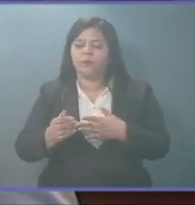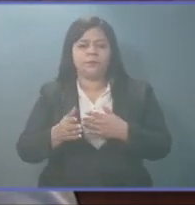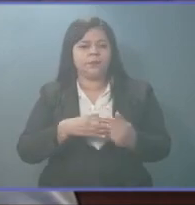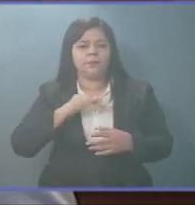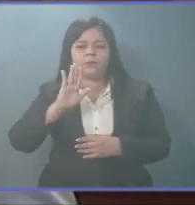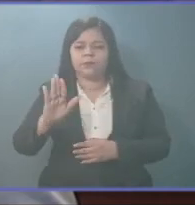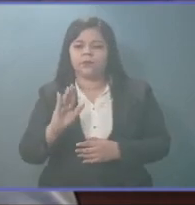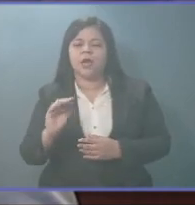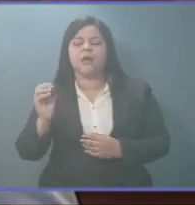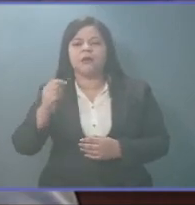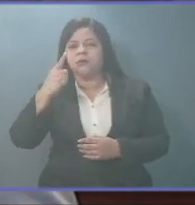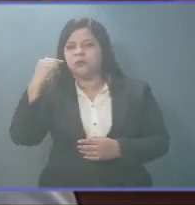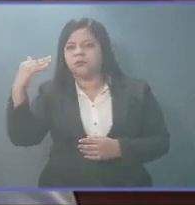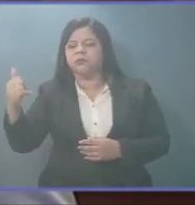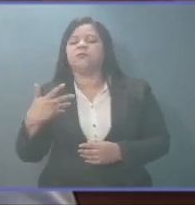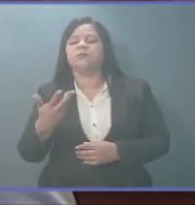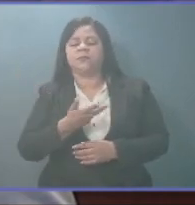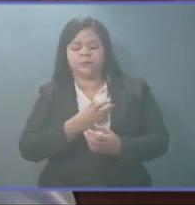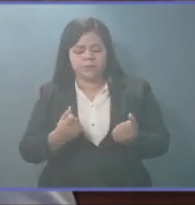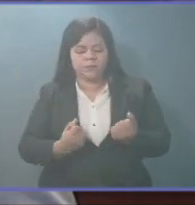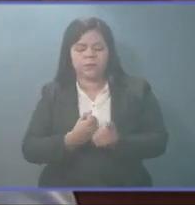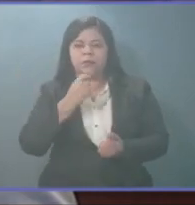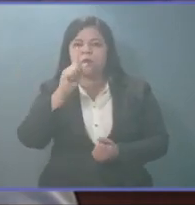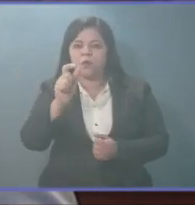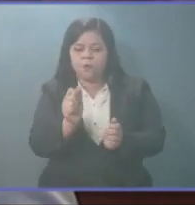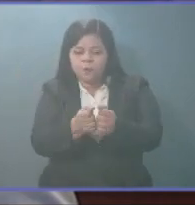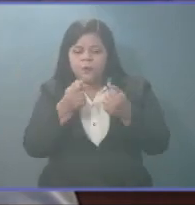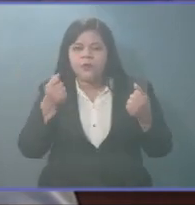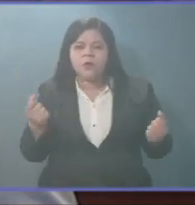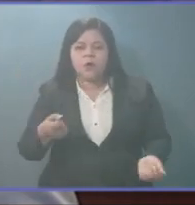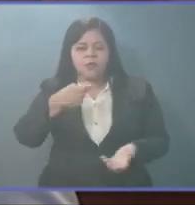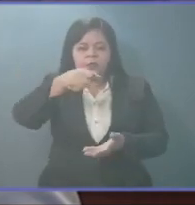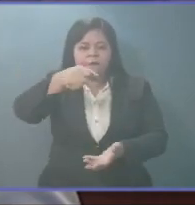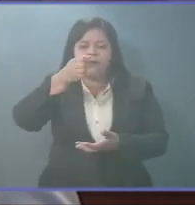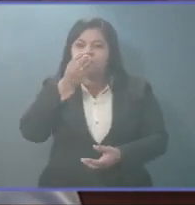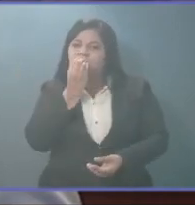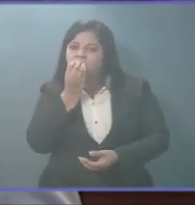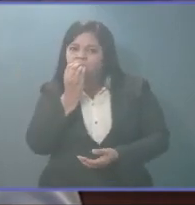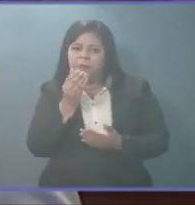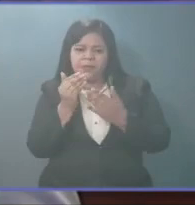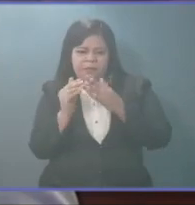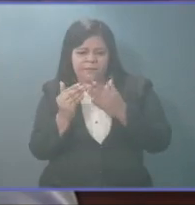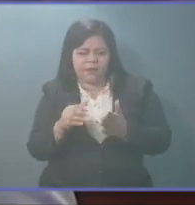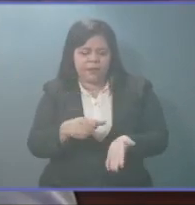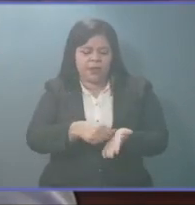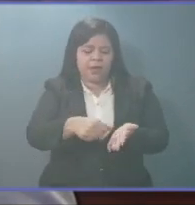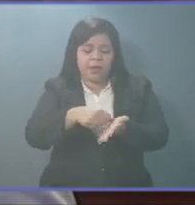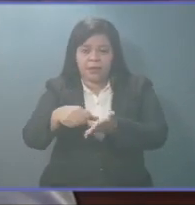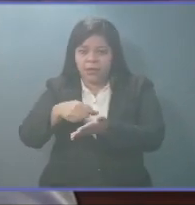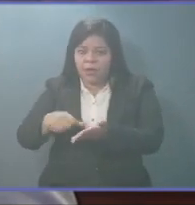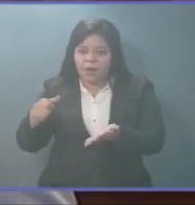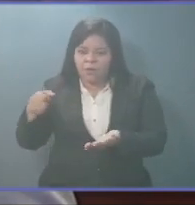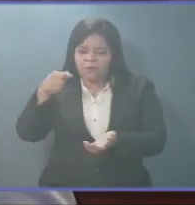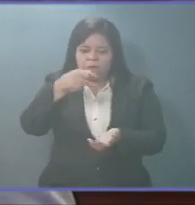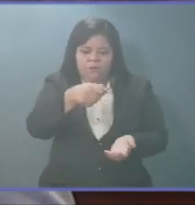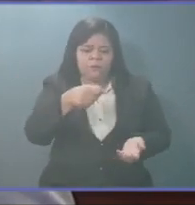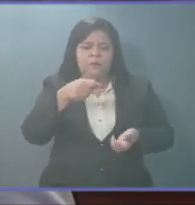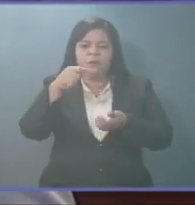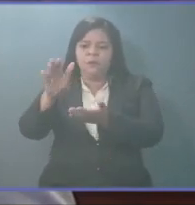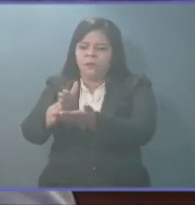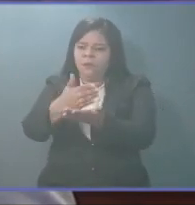político, colaboramos en la entrega de más de 1 millón de bolsas solidarias para que las distintas alcaldías del país las